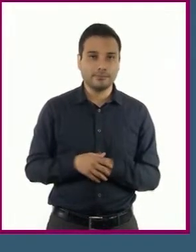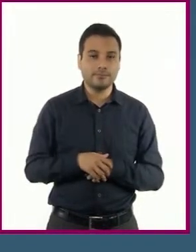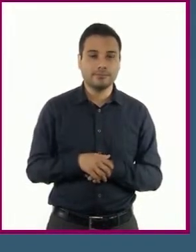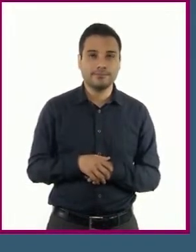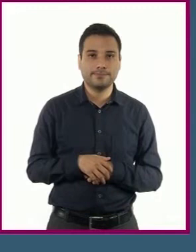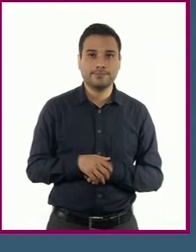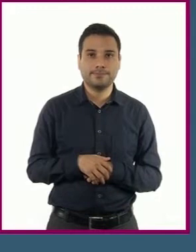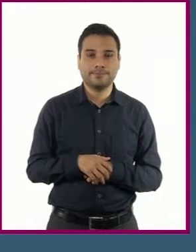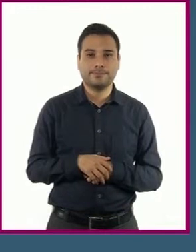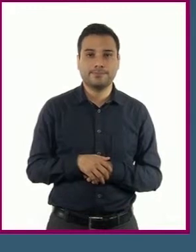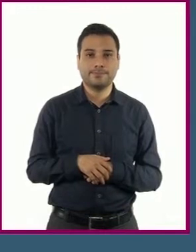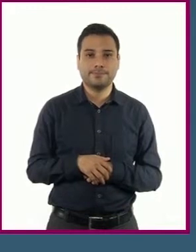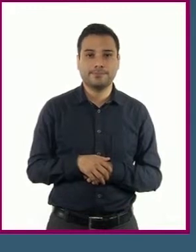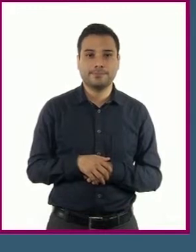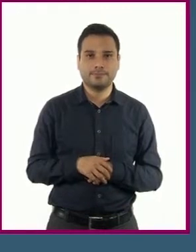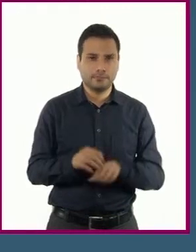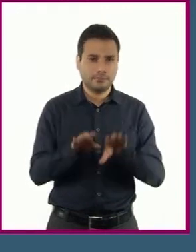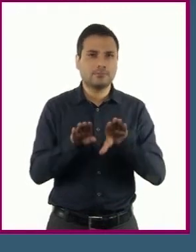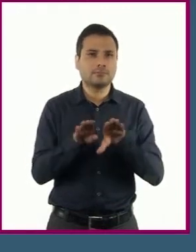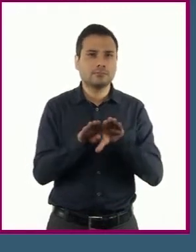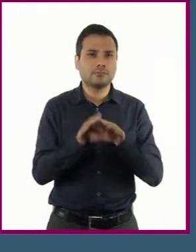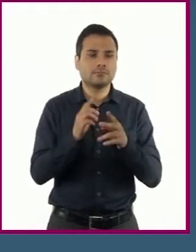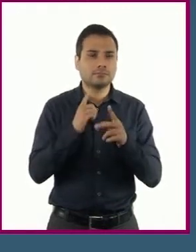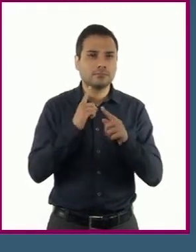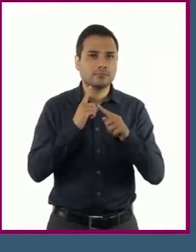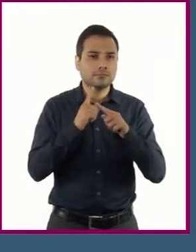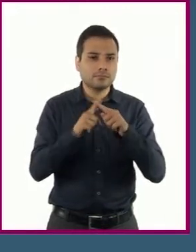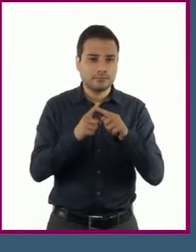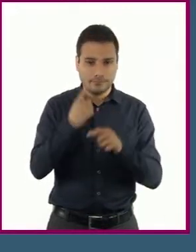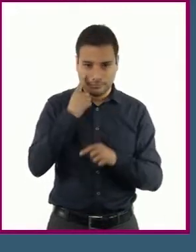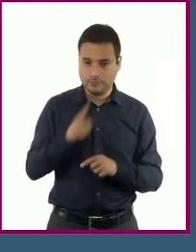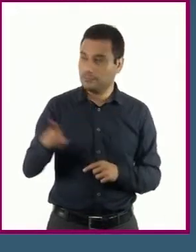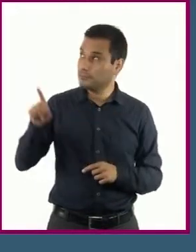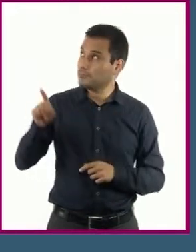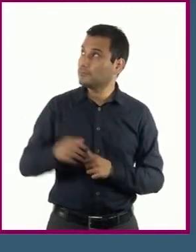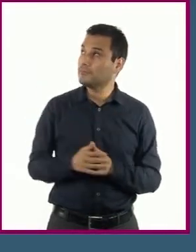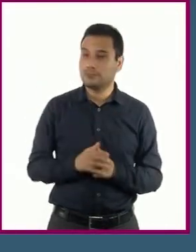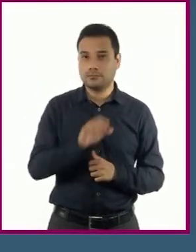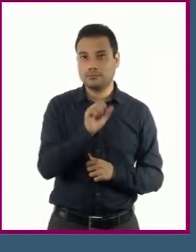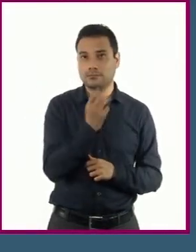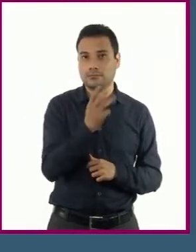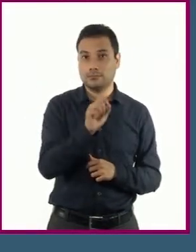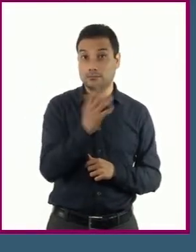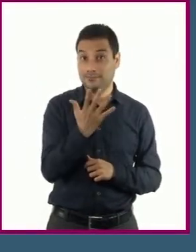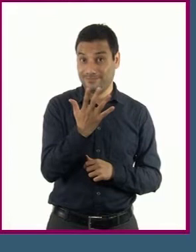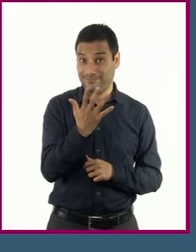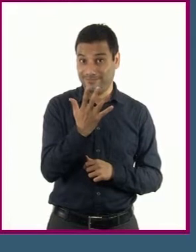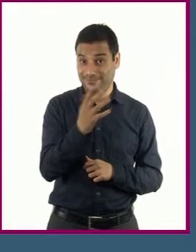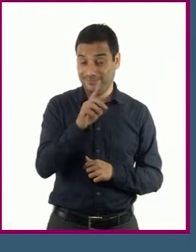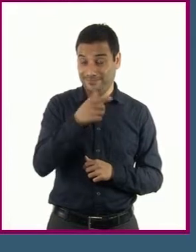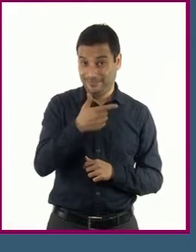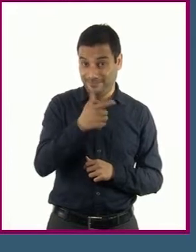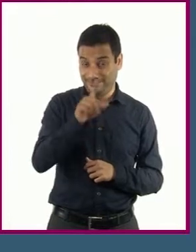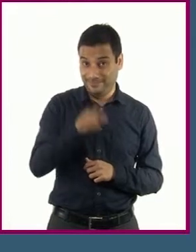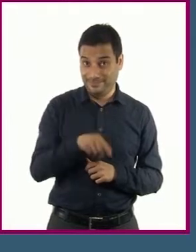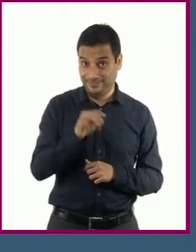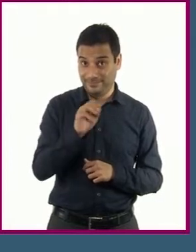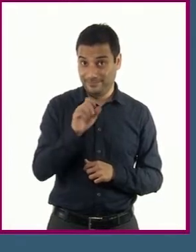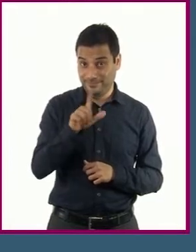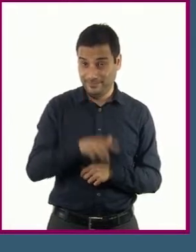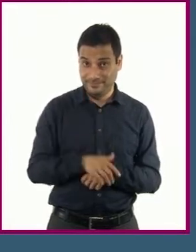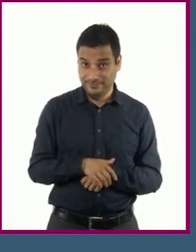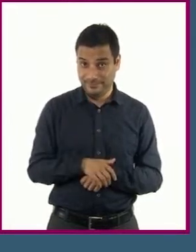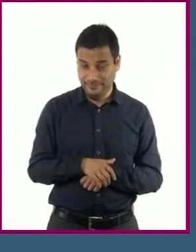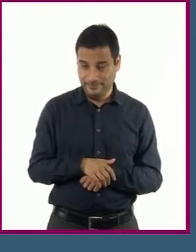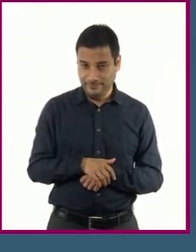mol. Este factor de conversión es la masa molar del cobre, 63.5 gramos sobre mol. Cantidad